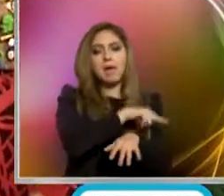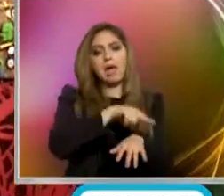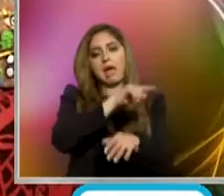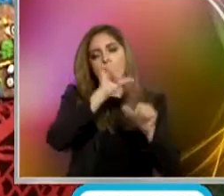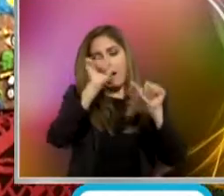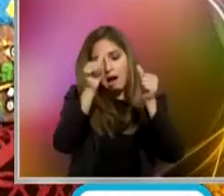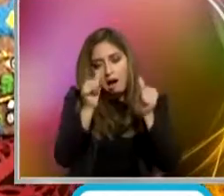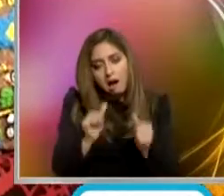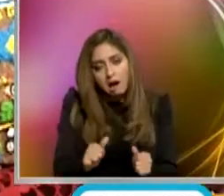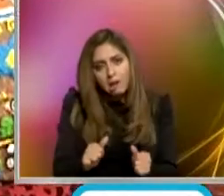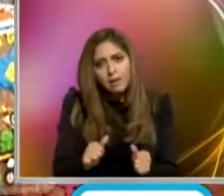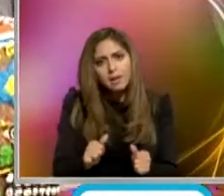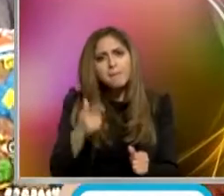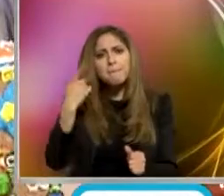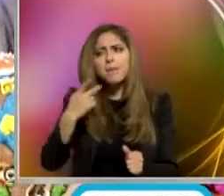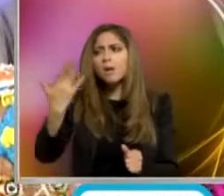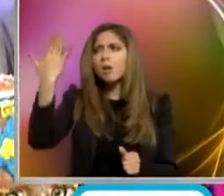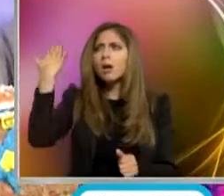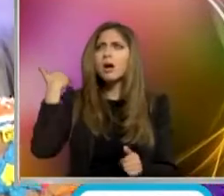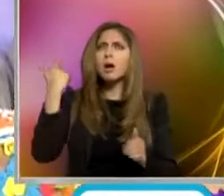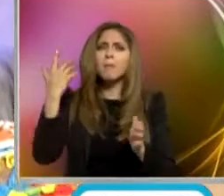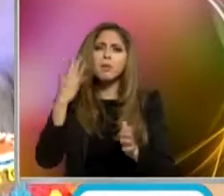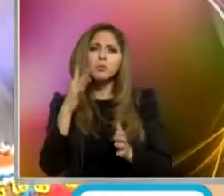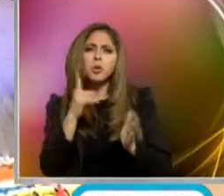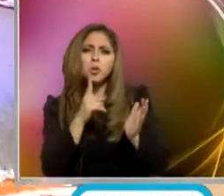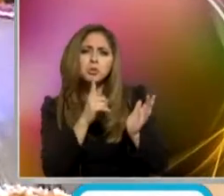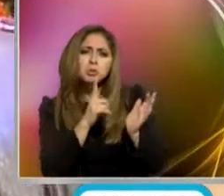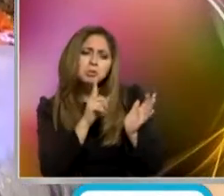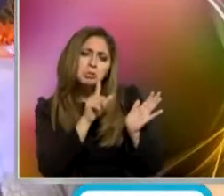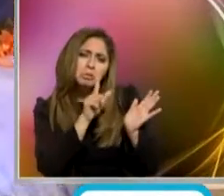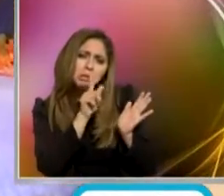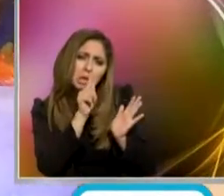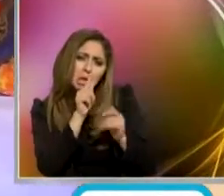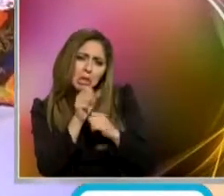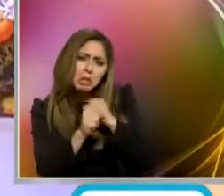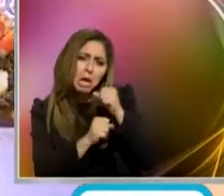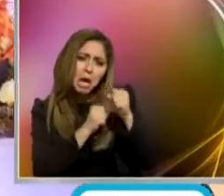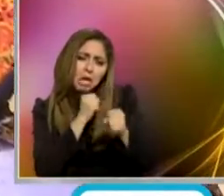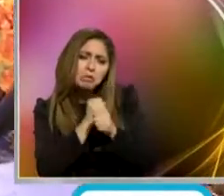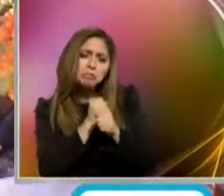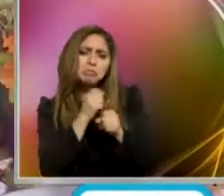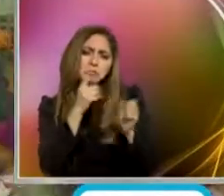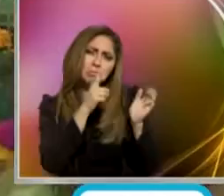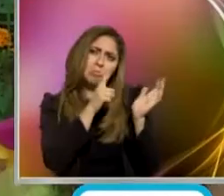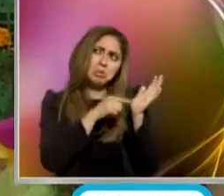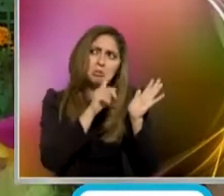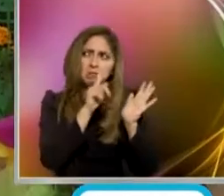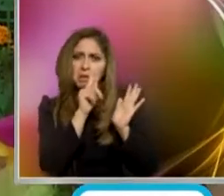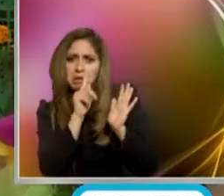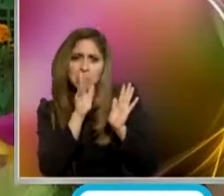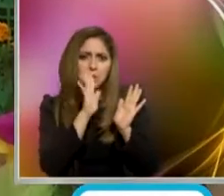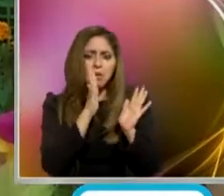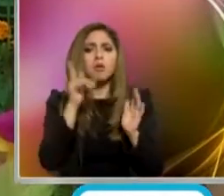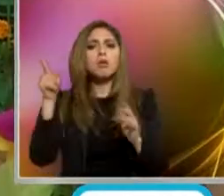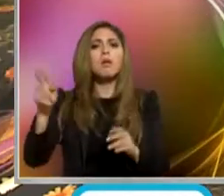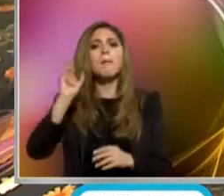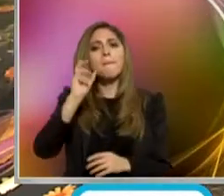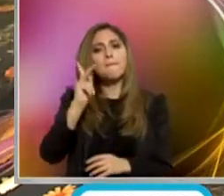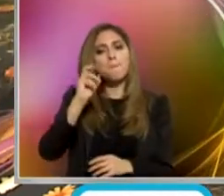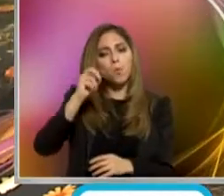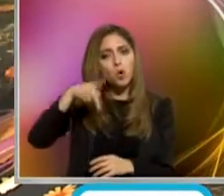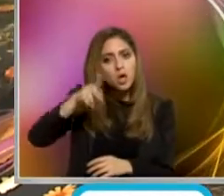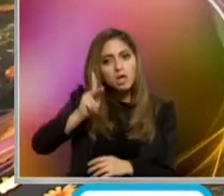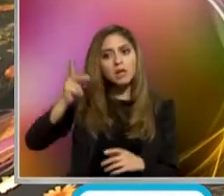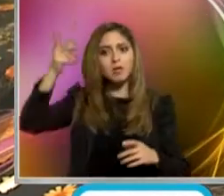música, y por ahí de la década de los 70, algunos dicen que son los hijos del punk, Sí. los darks, el movimiento